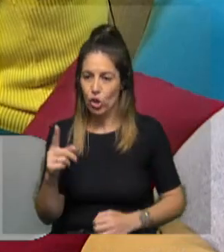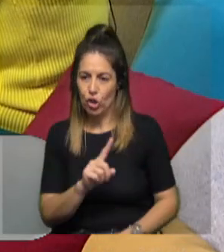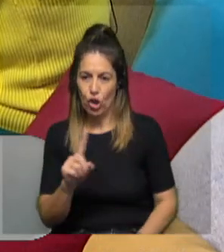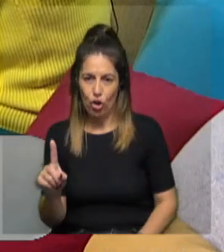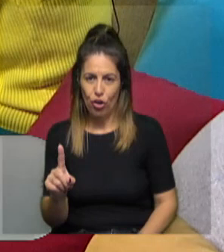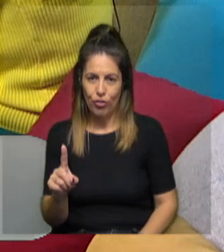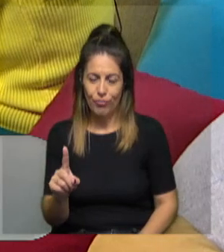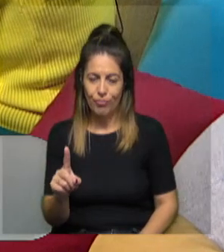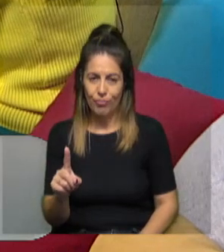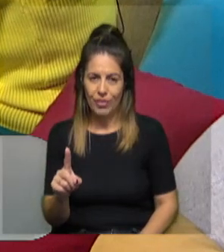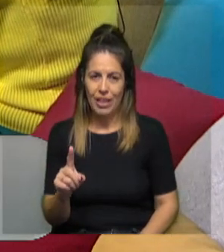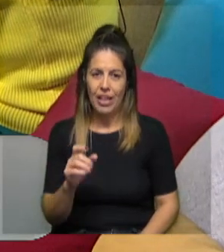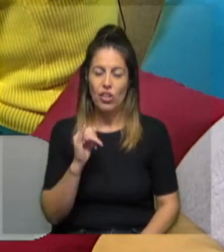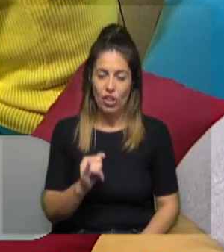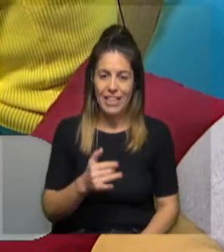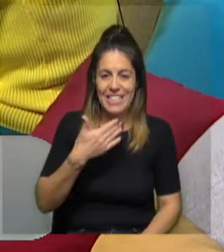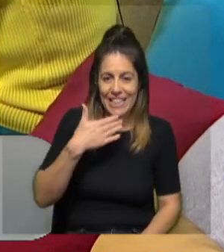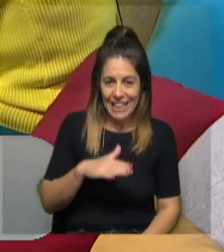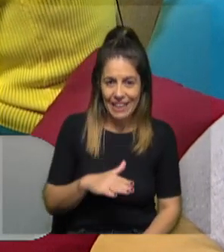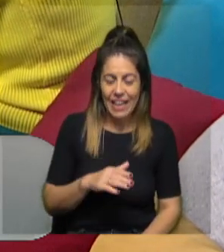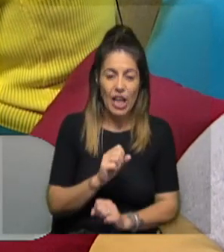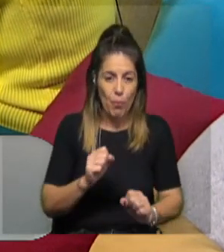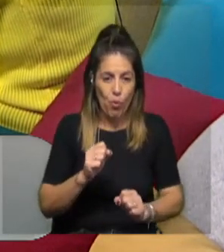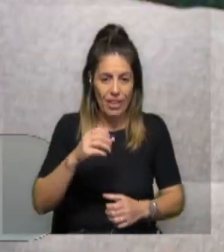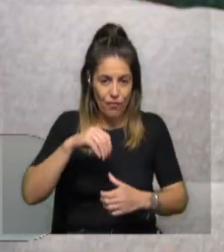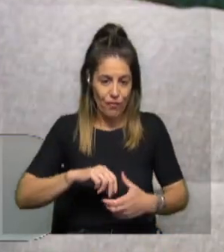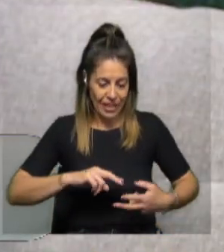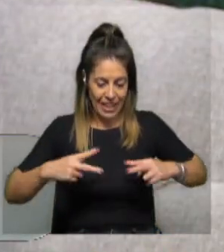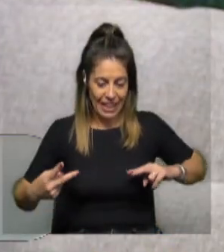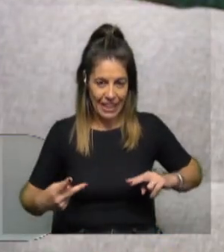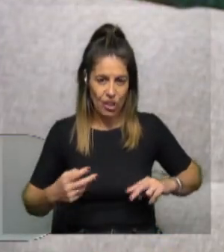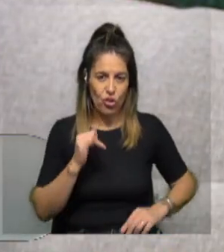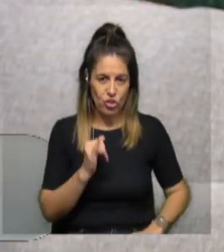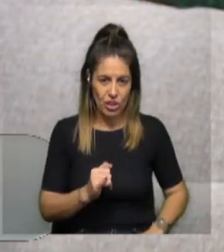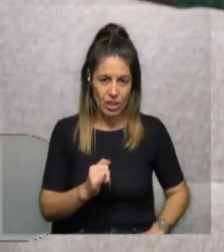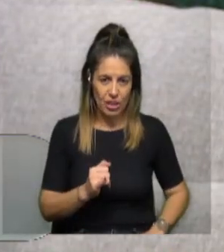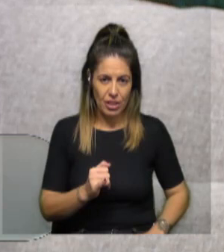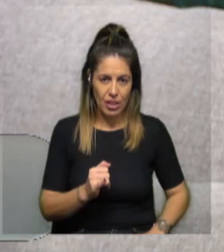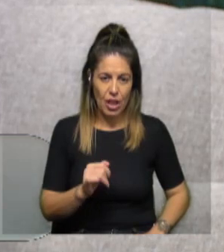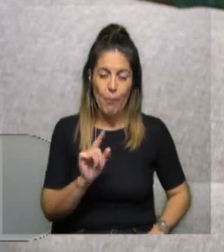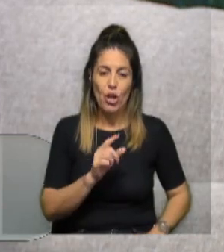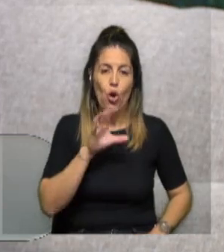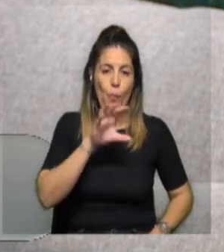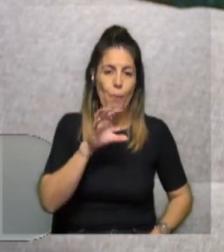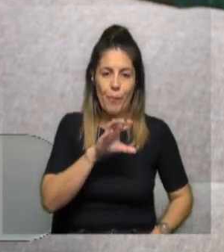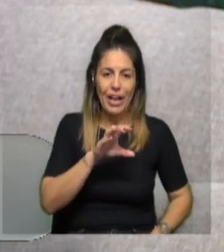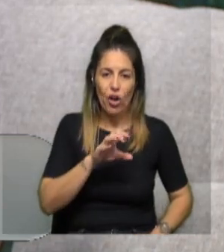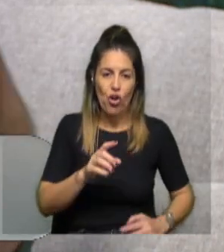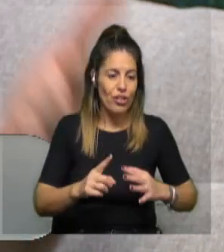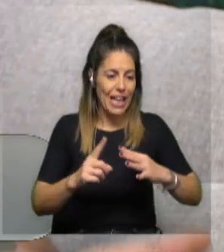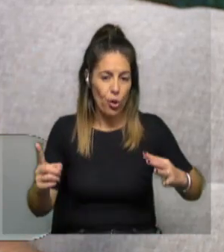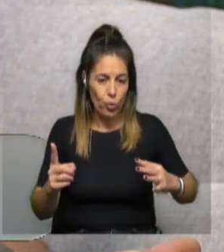que pueden existir factores genéticos y demás, pero ningún perro está excluido de que